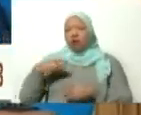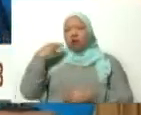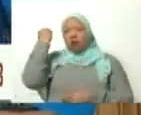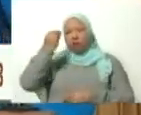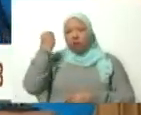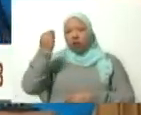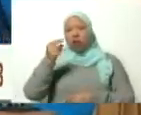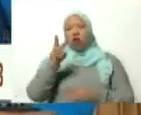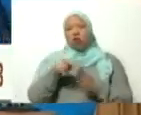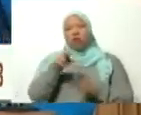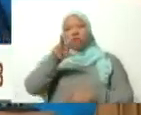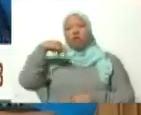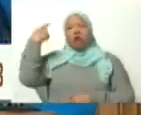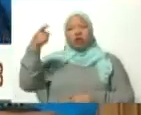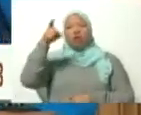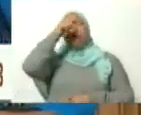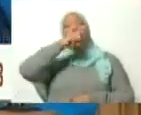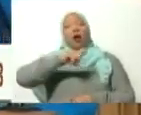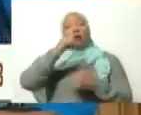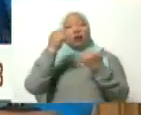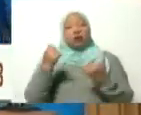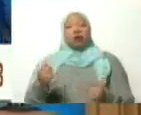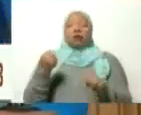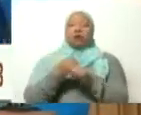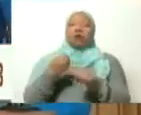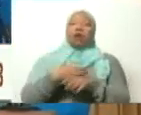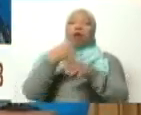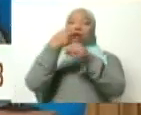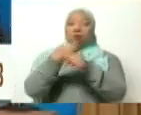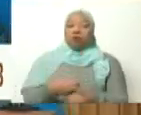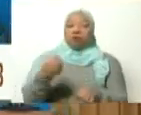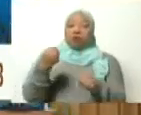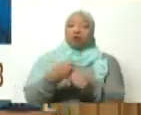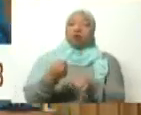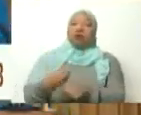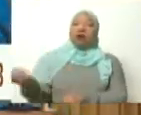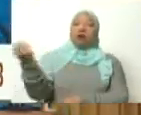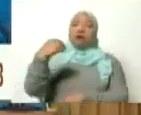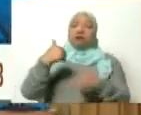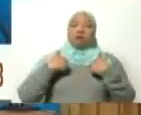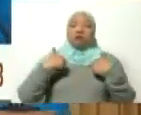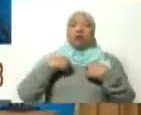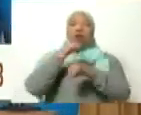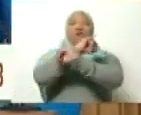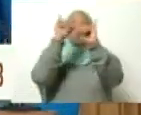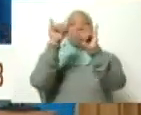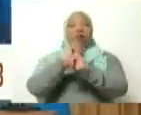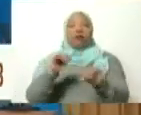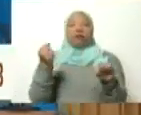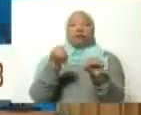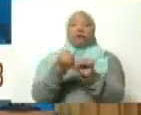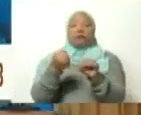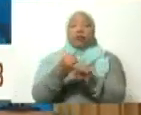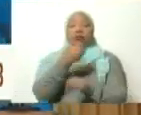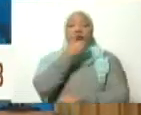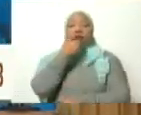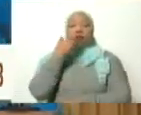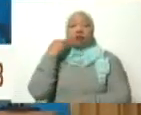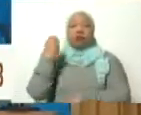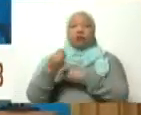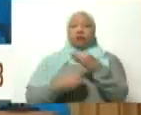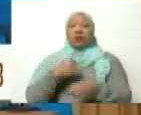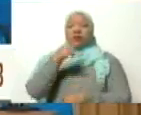el año 2023 será de gran esperanza, de más futuro, de felicidad para nuestro pueblo.